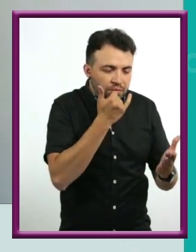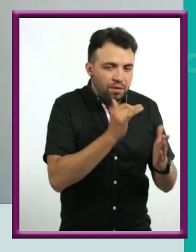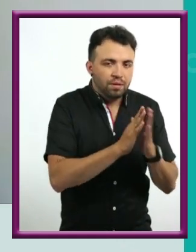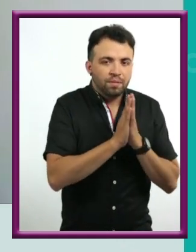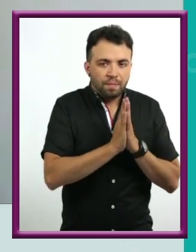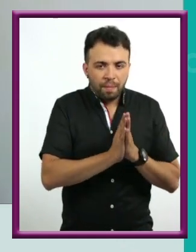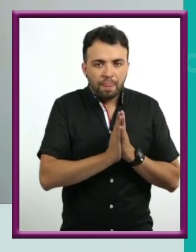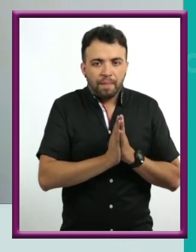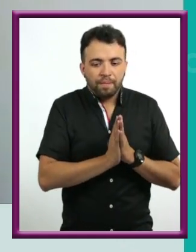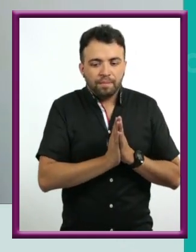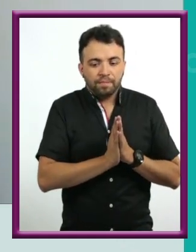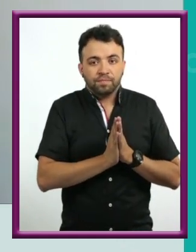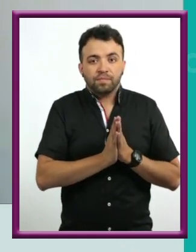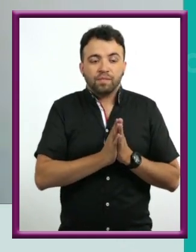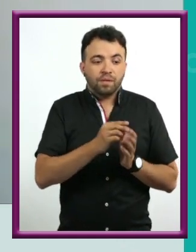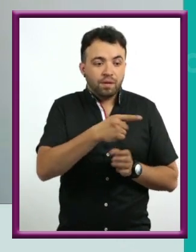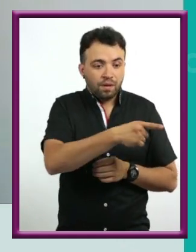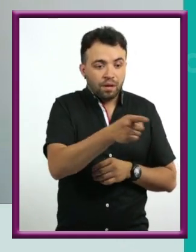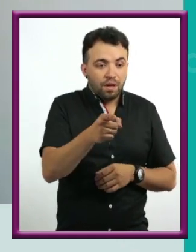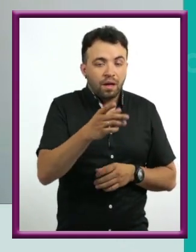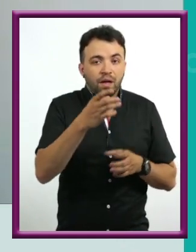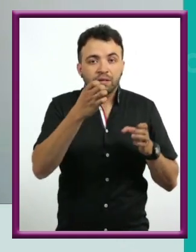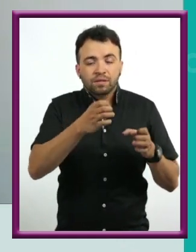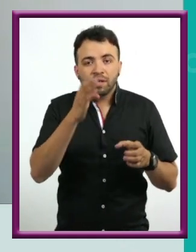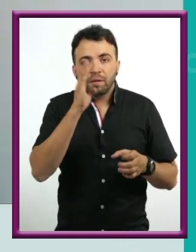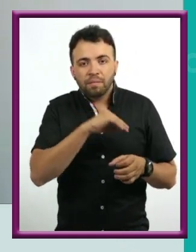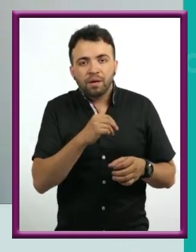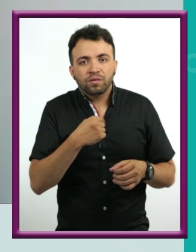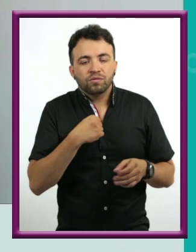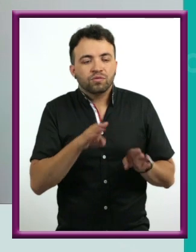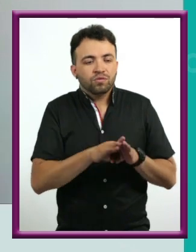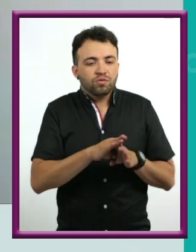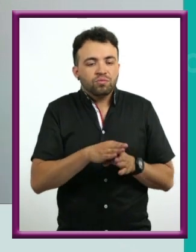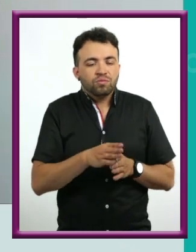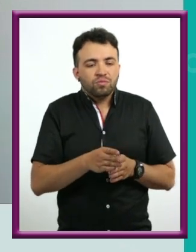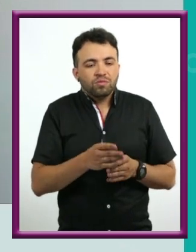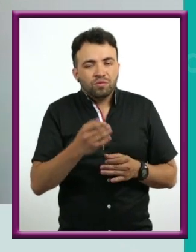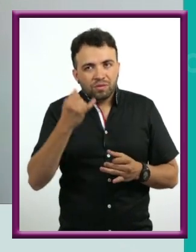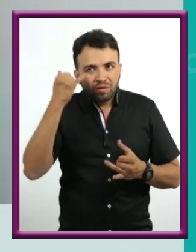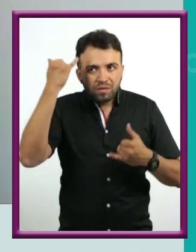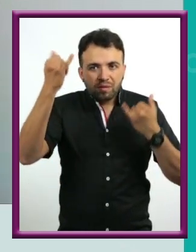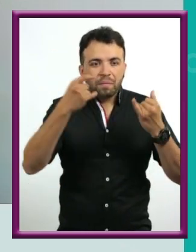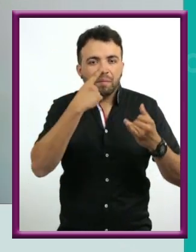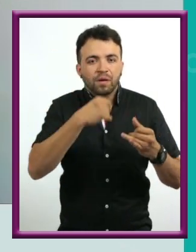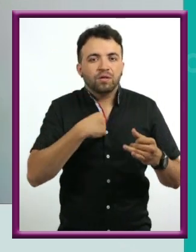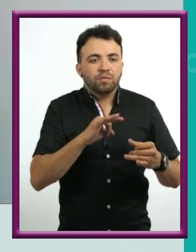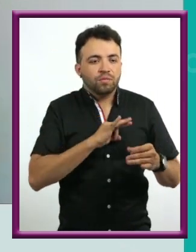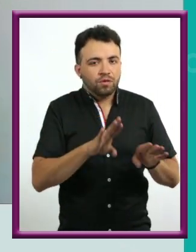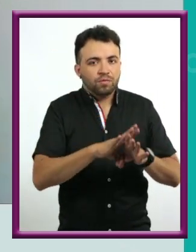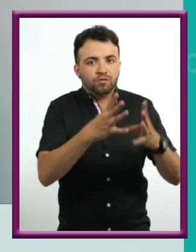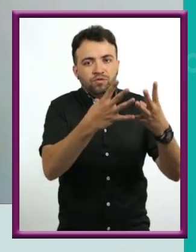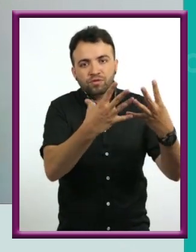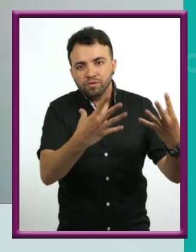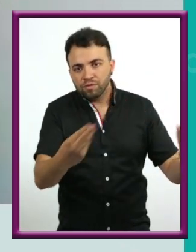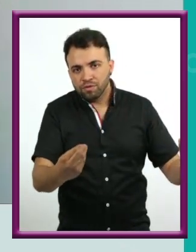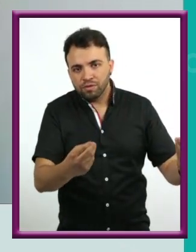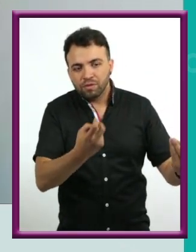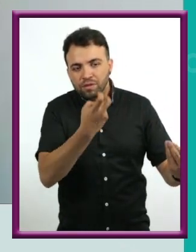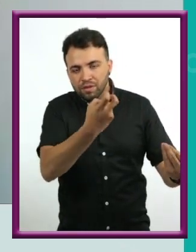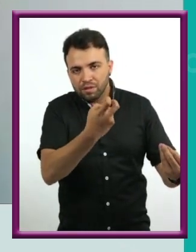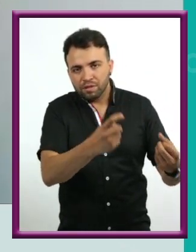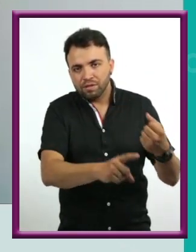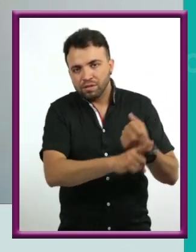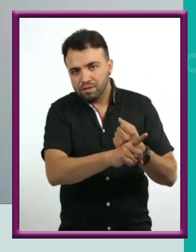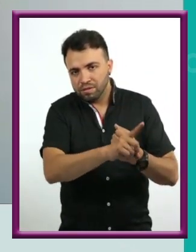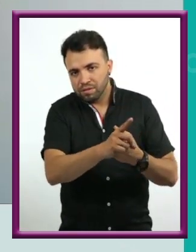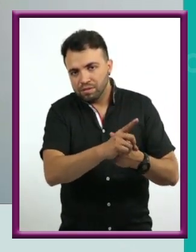sinceras disculpas, y pues a las personas afectadas las trato de remendar mi error, se